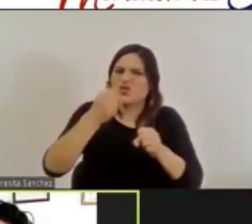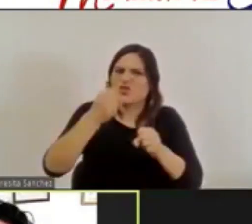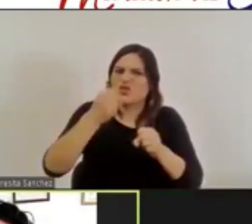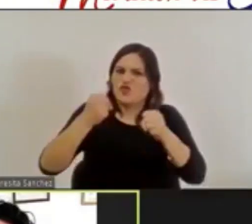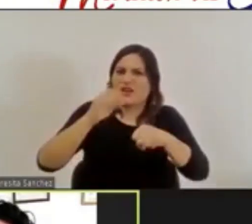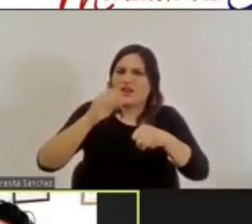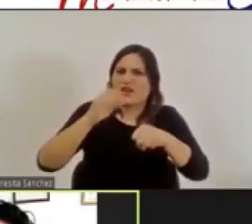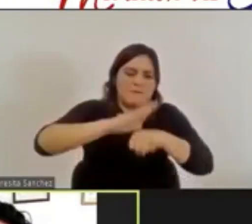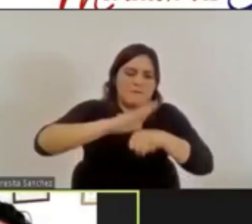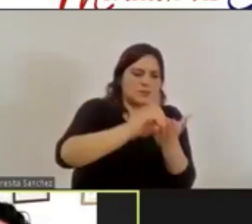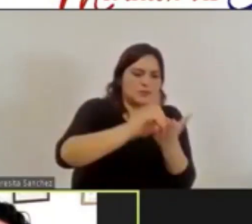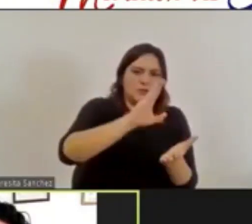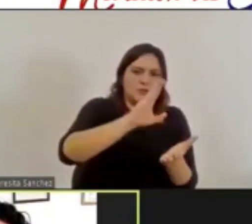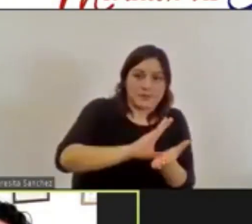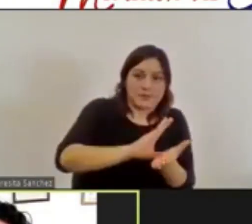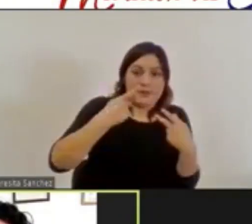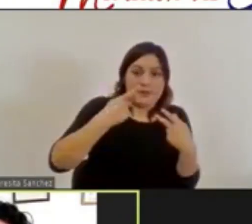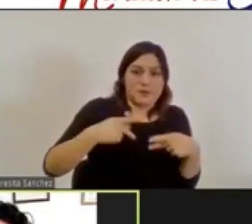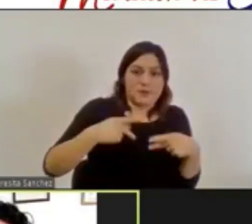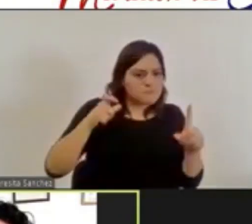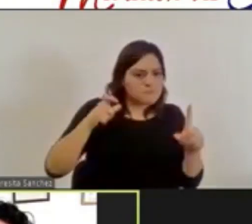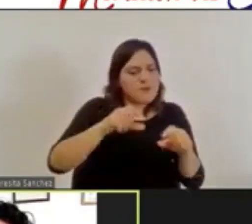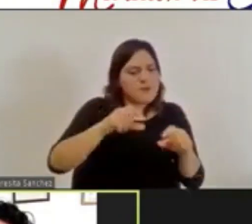así como hoy nos habla de